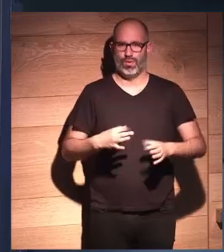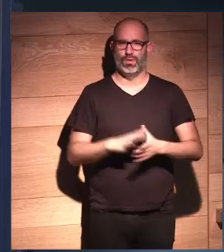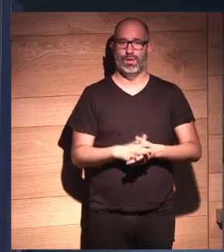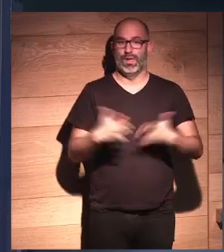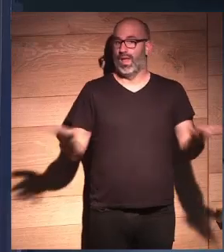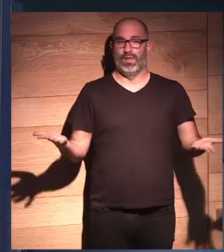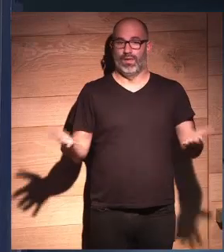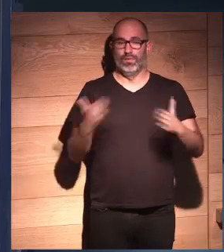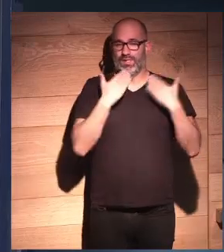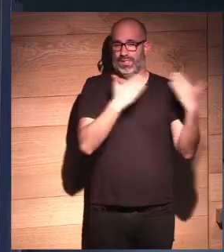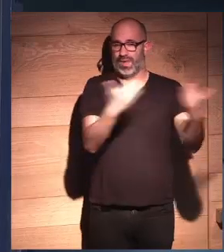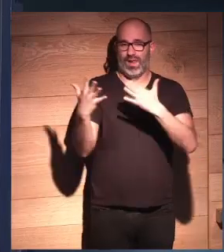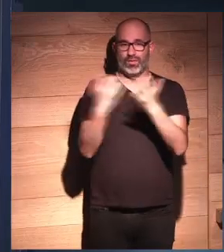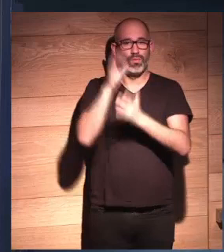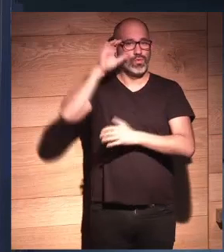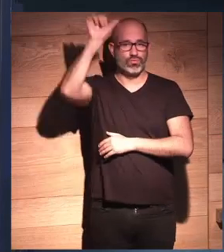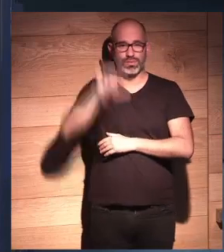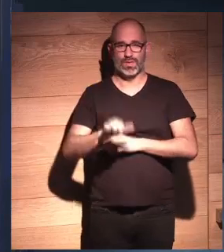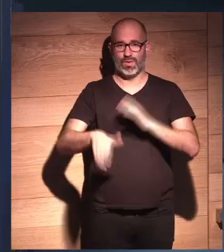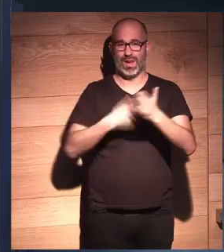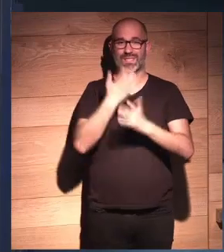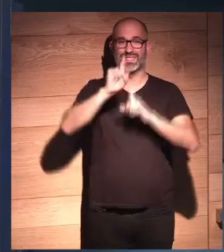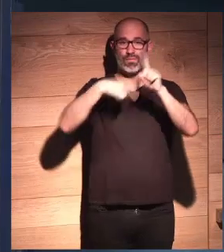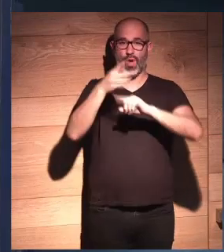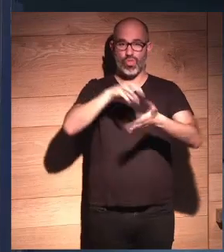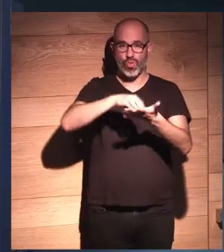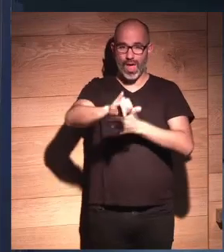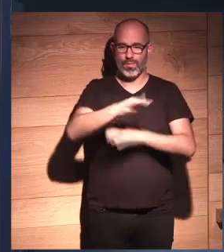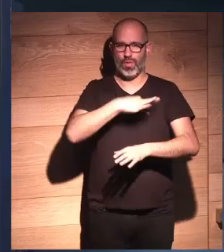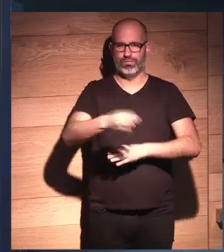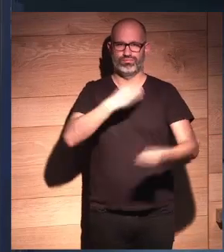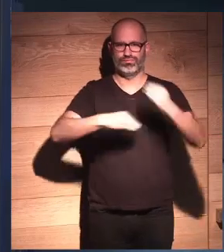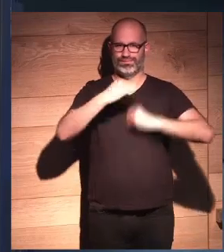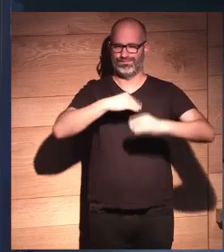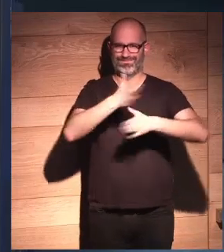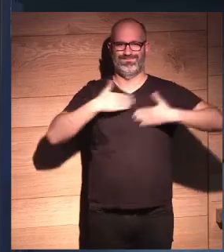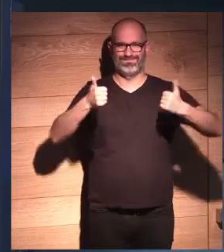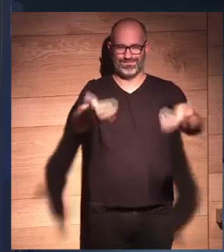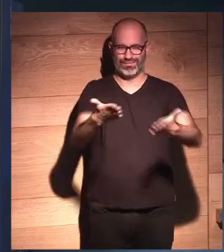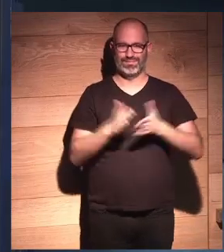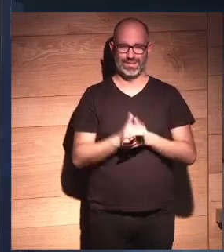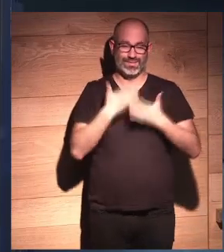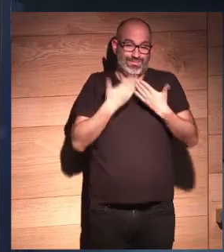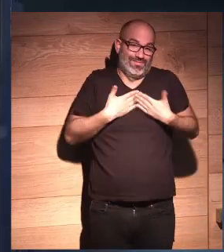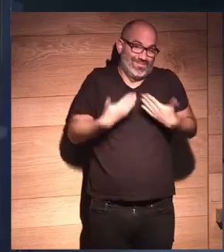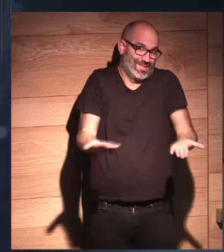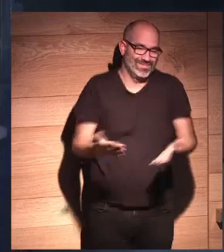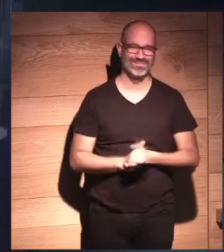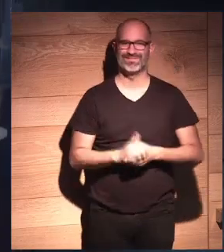Y nada, y que muchísimas gracias por escucharnos, y que si después tenéis alguna duda o lo que queráis contarnos, pues que aquí